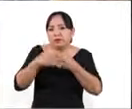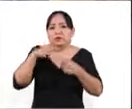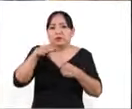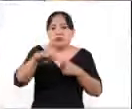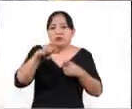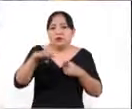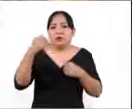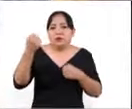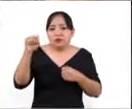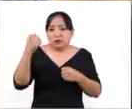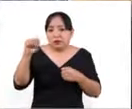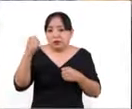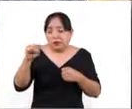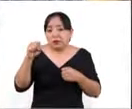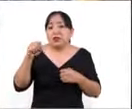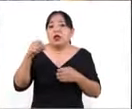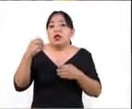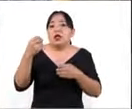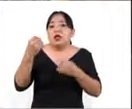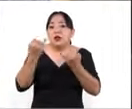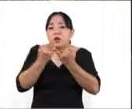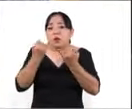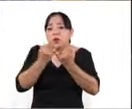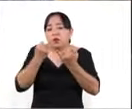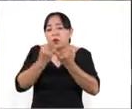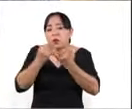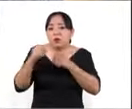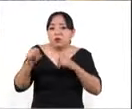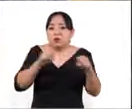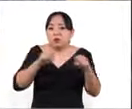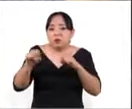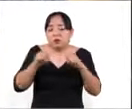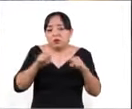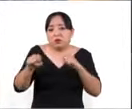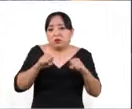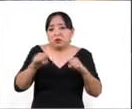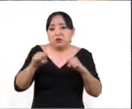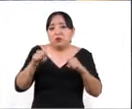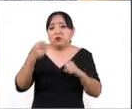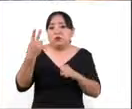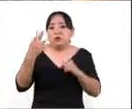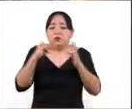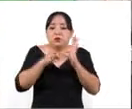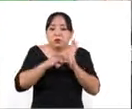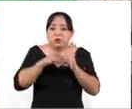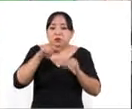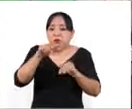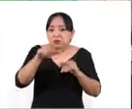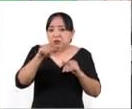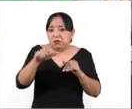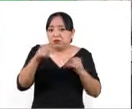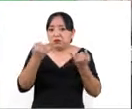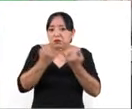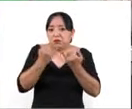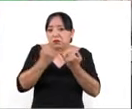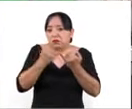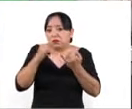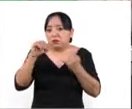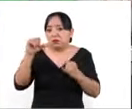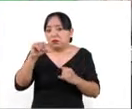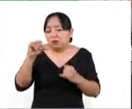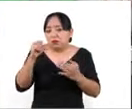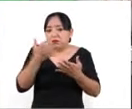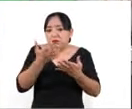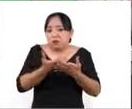1985 y el del 2017 para que no se haga un simulacro este día? Se podría evaluar, es un simulacro que se hace a